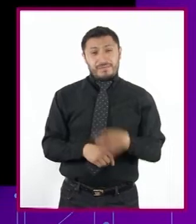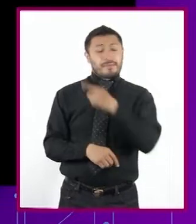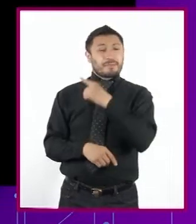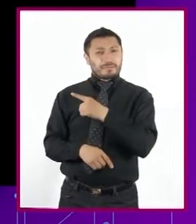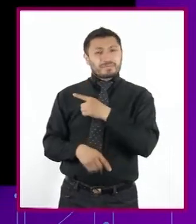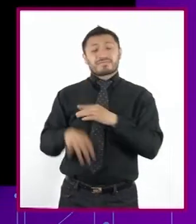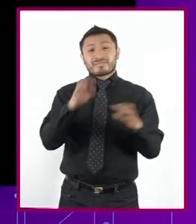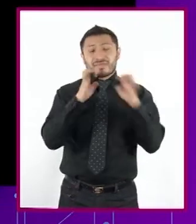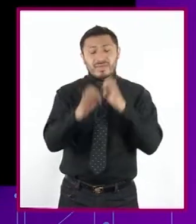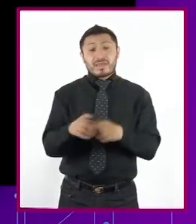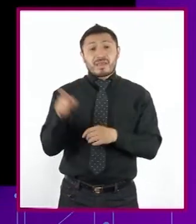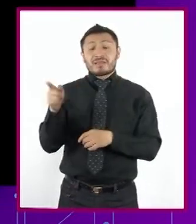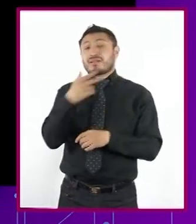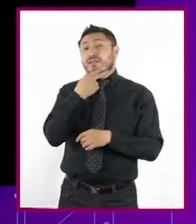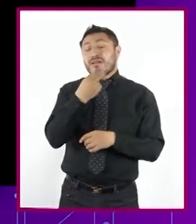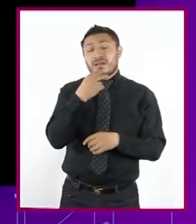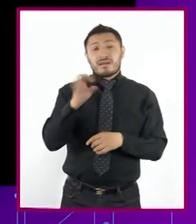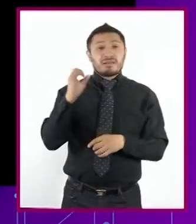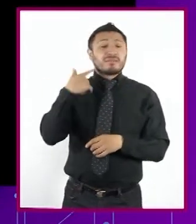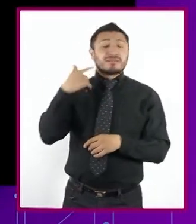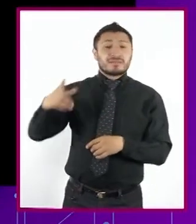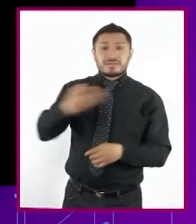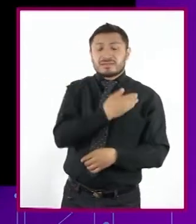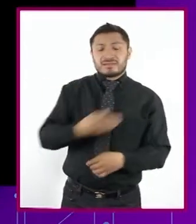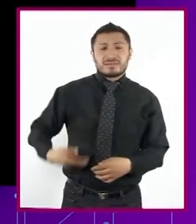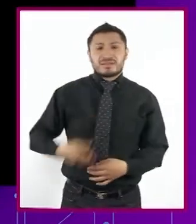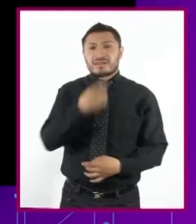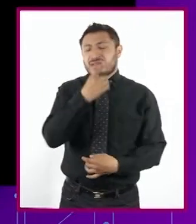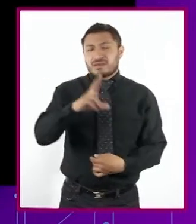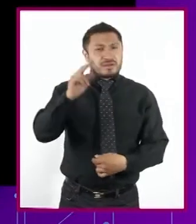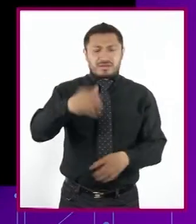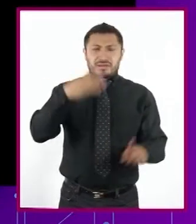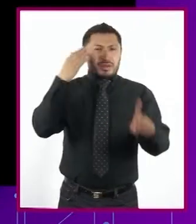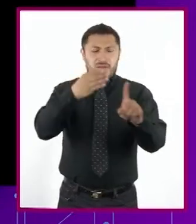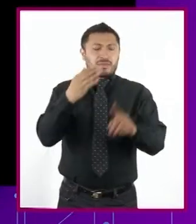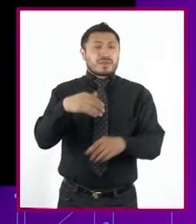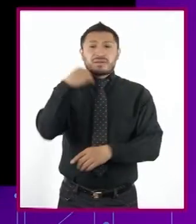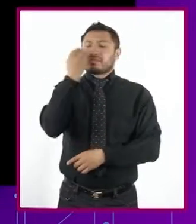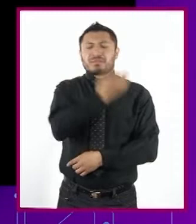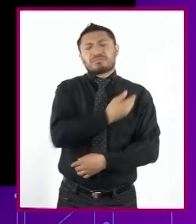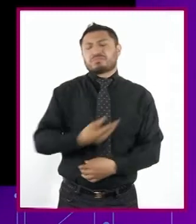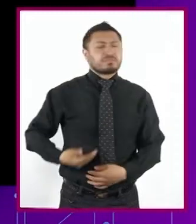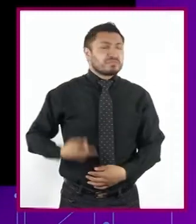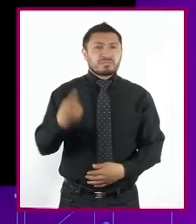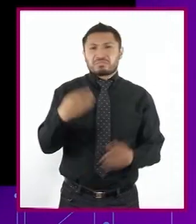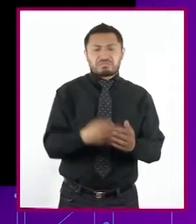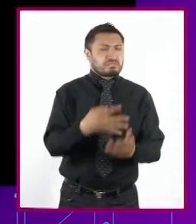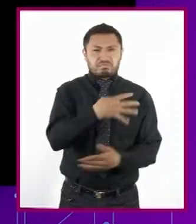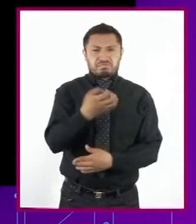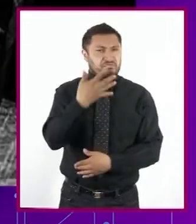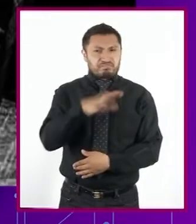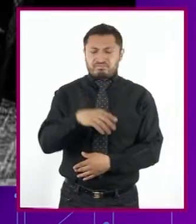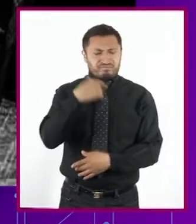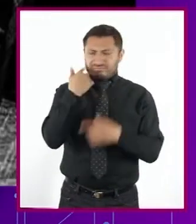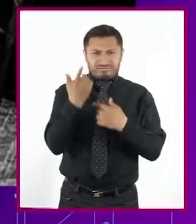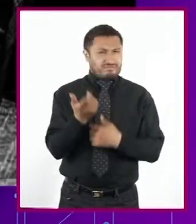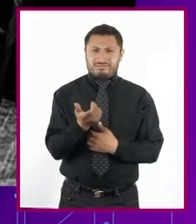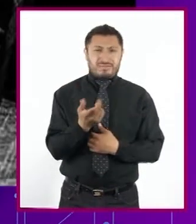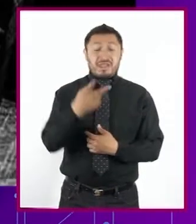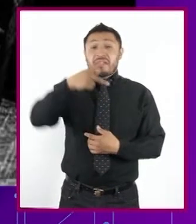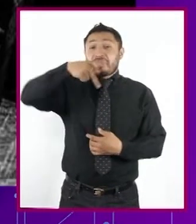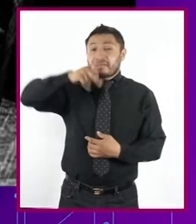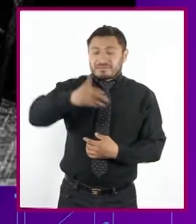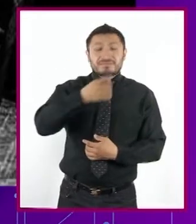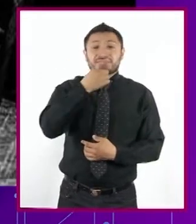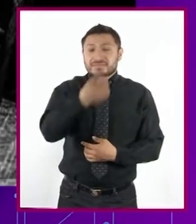el dictador aseguró que no tenía intenciones de contender por la presidencia en 1910. Incluso afirmó